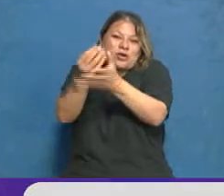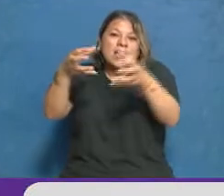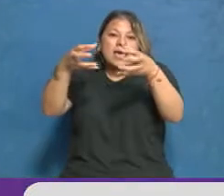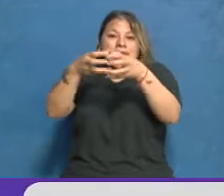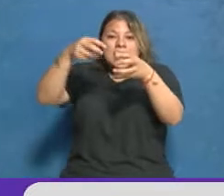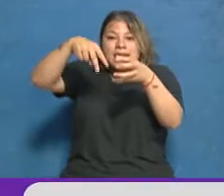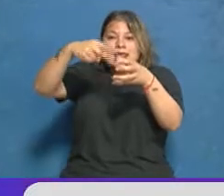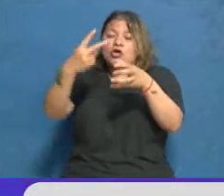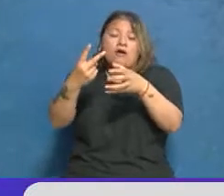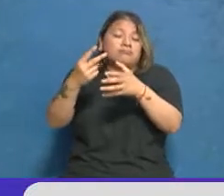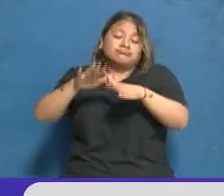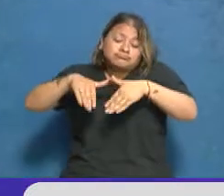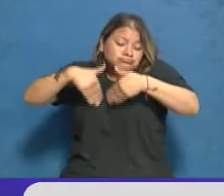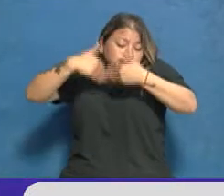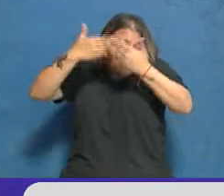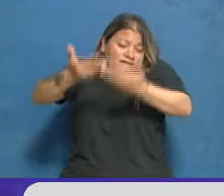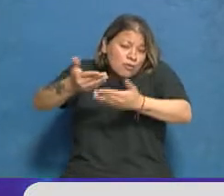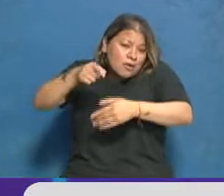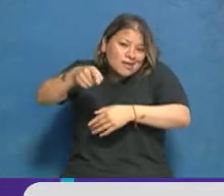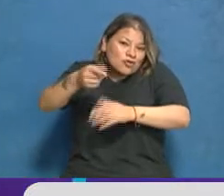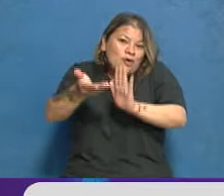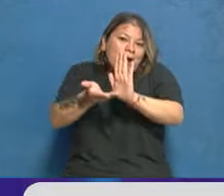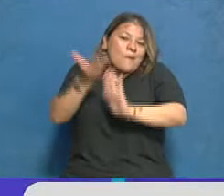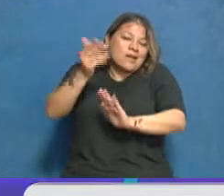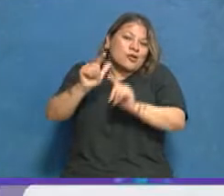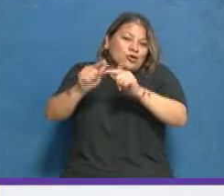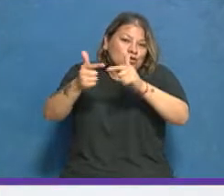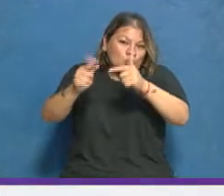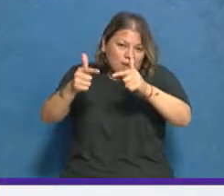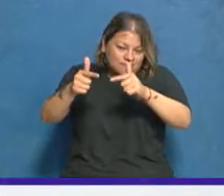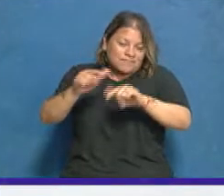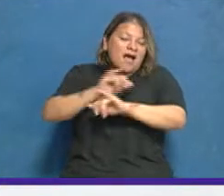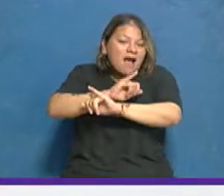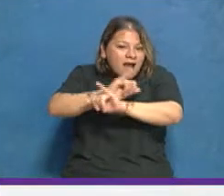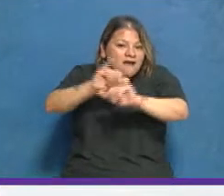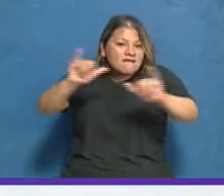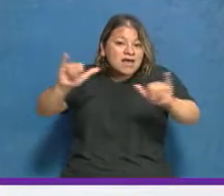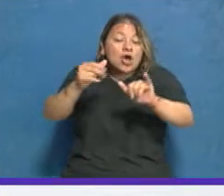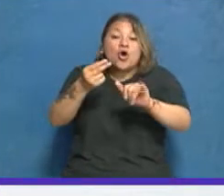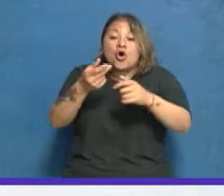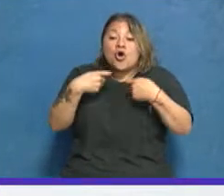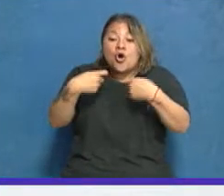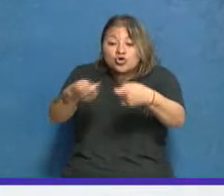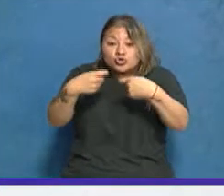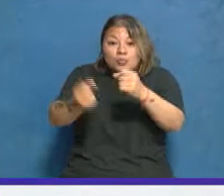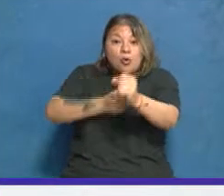siguen gozando de los mismos beneficios de la tarifa social. O sea que, recuerden que el consumo hasta 300